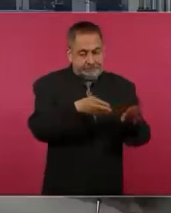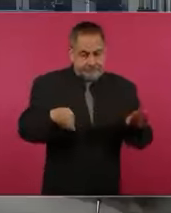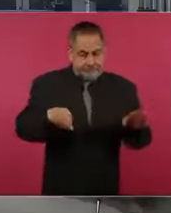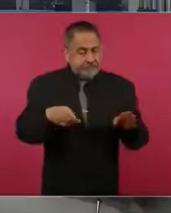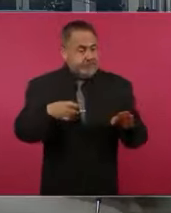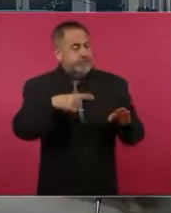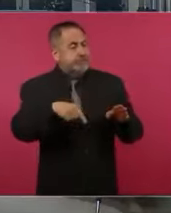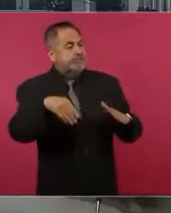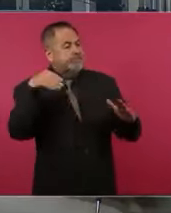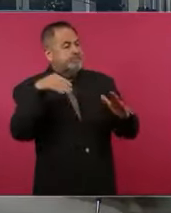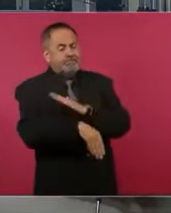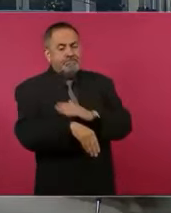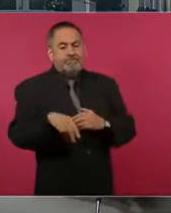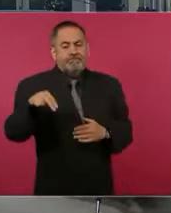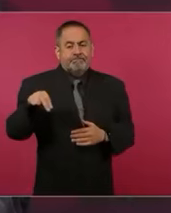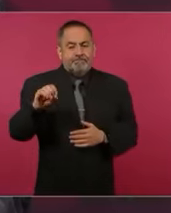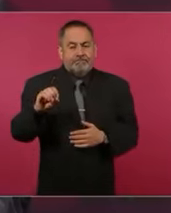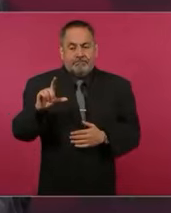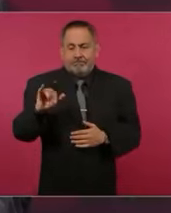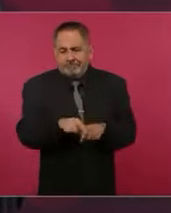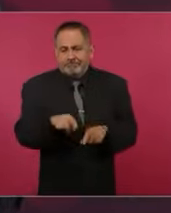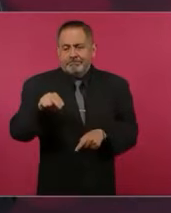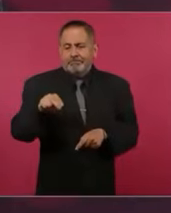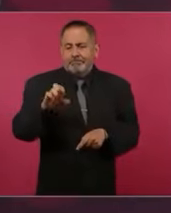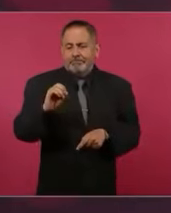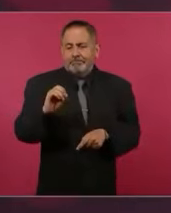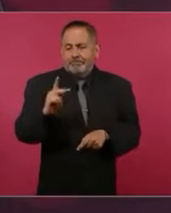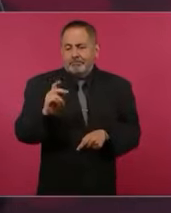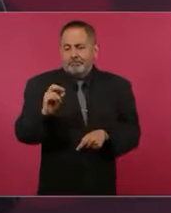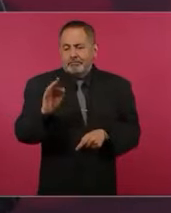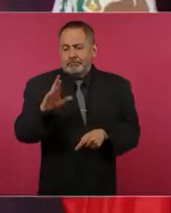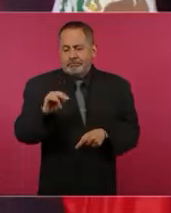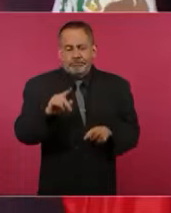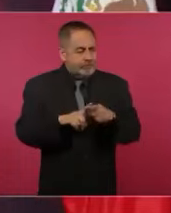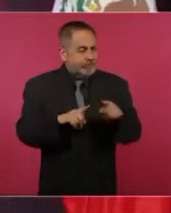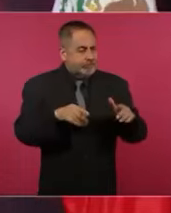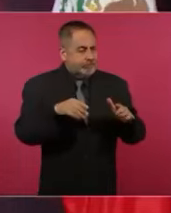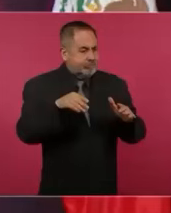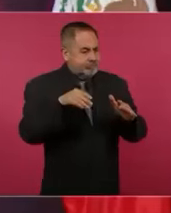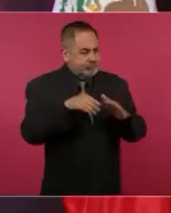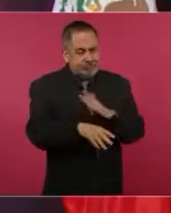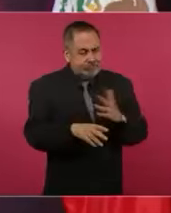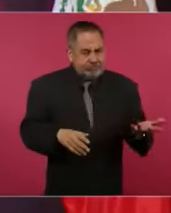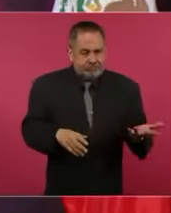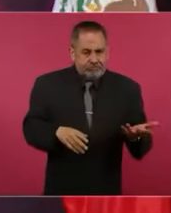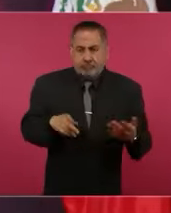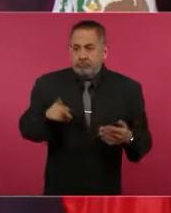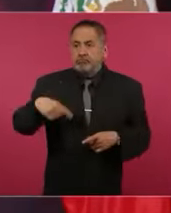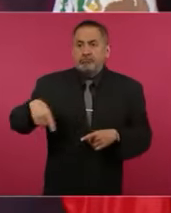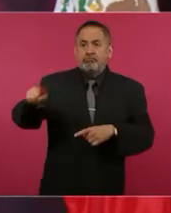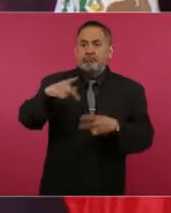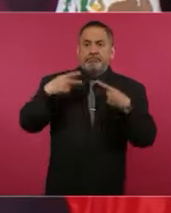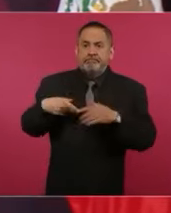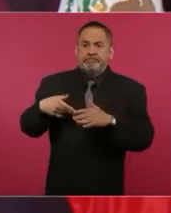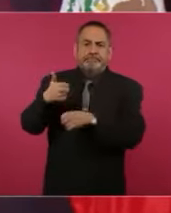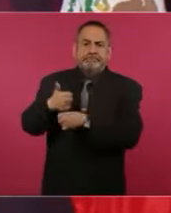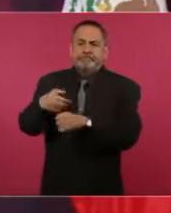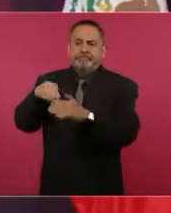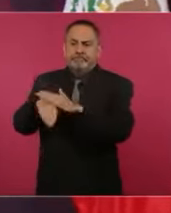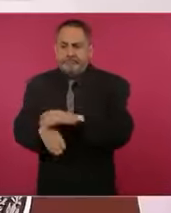del neoliberalismo o neoporfirismo, fracaso para el pueblo, ¿no? No para las minorías